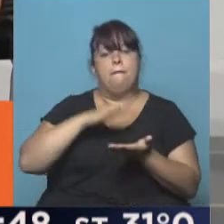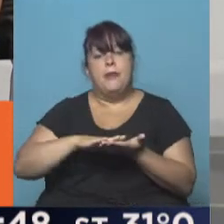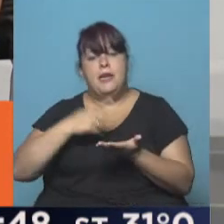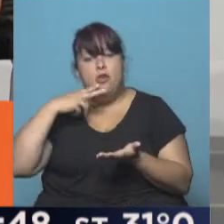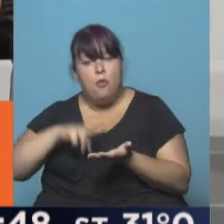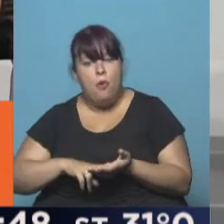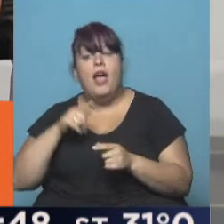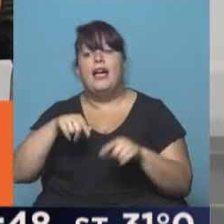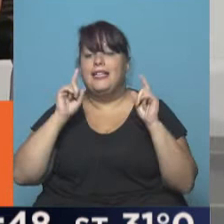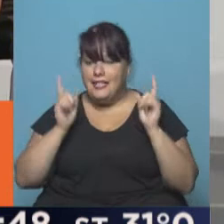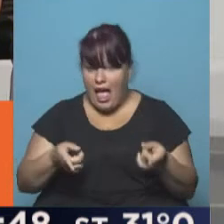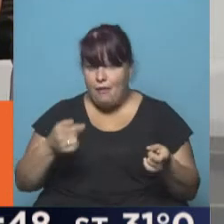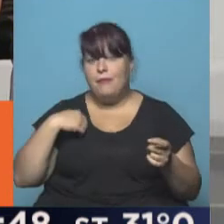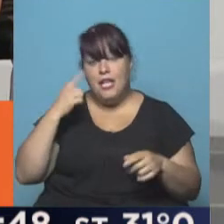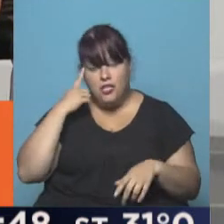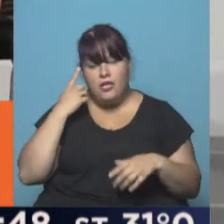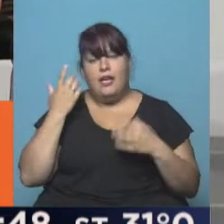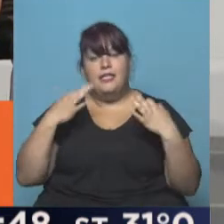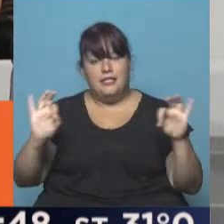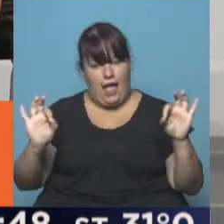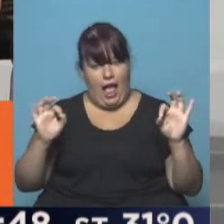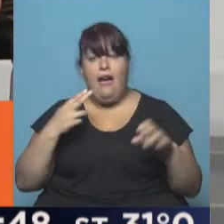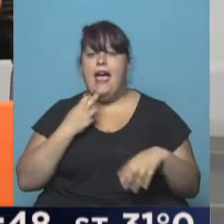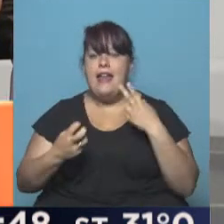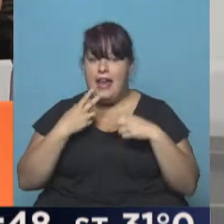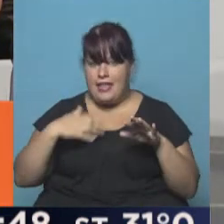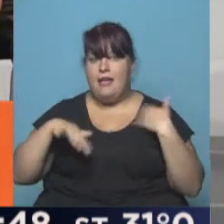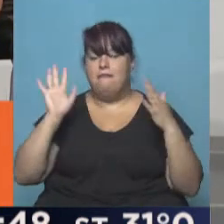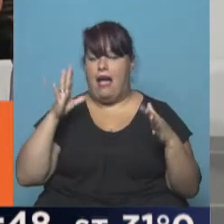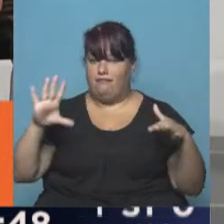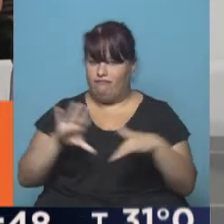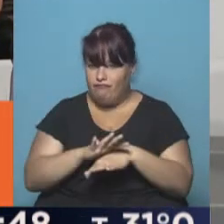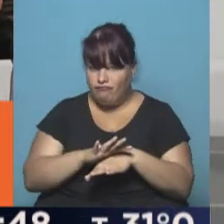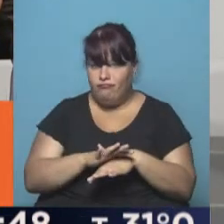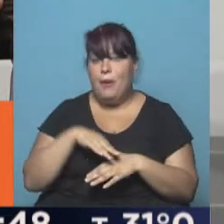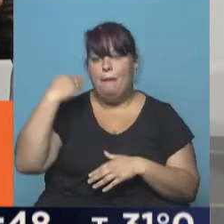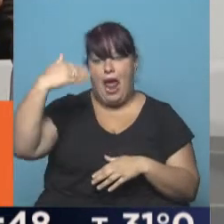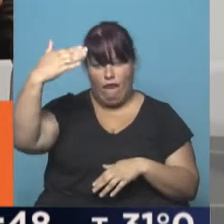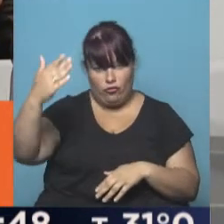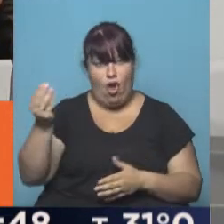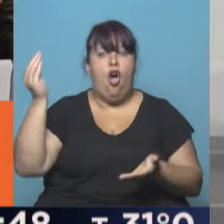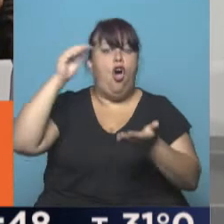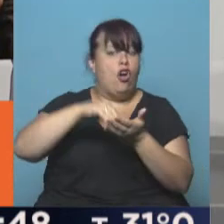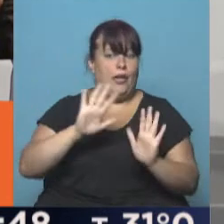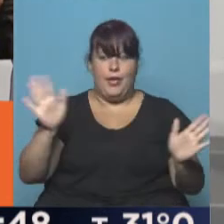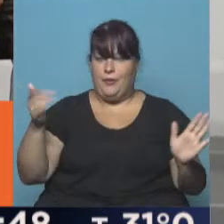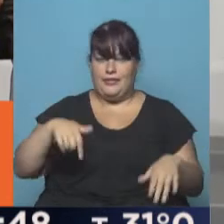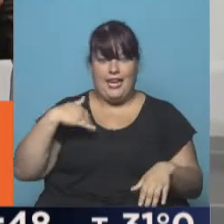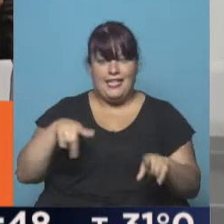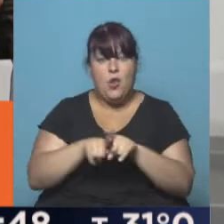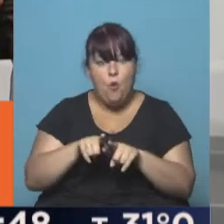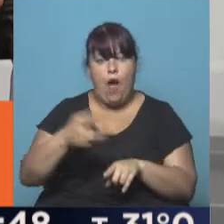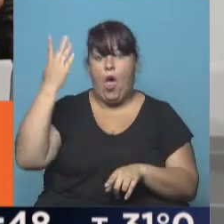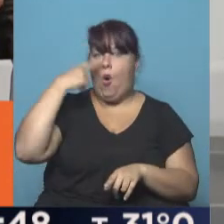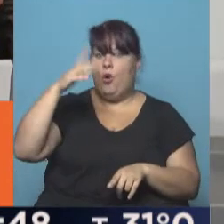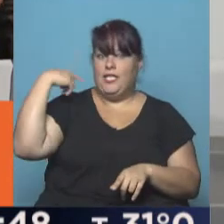imponible, y esto también creo que es un ahorro de energía importante y mayor certidumbre hacia adelante. No va a volver a pasar en Argentina lo que pasó durante